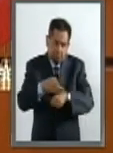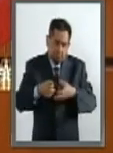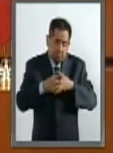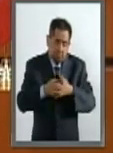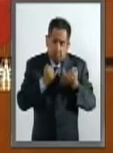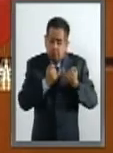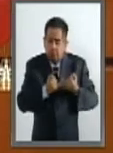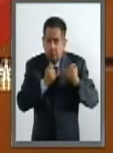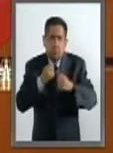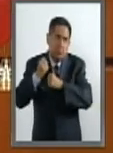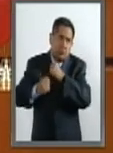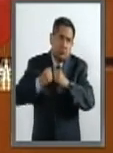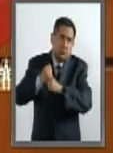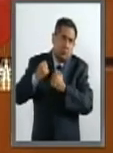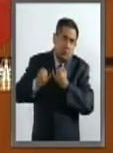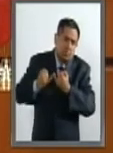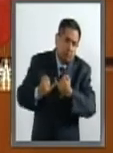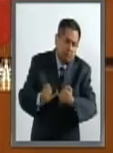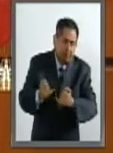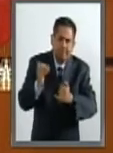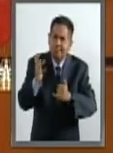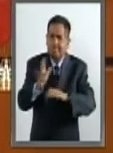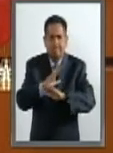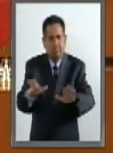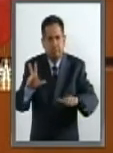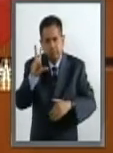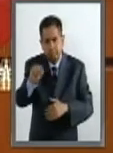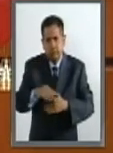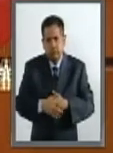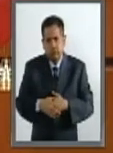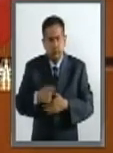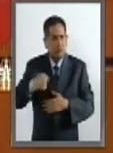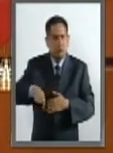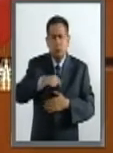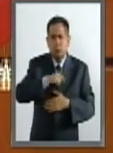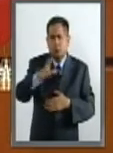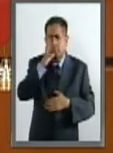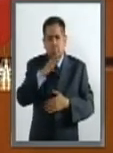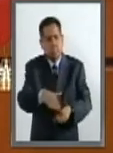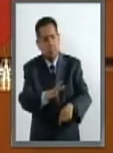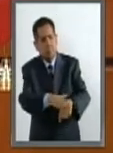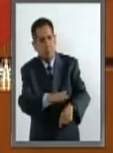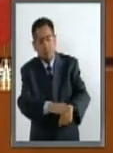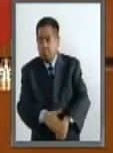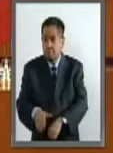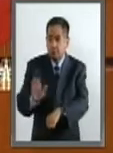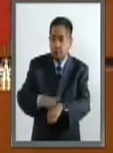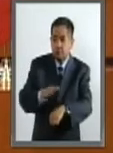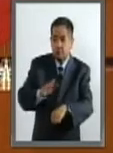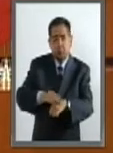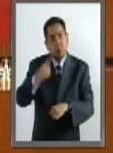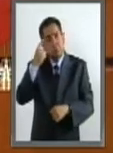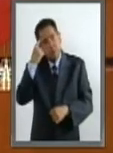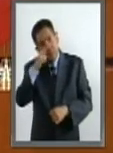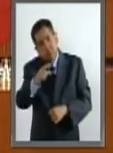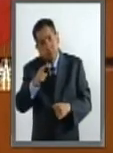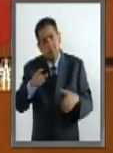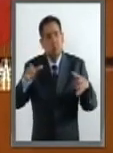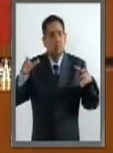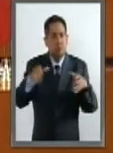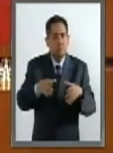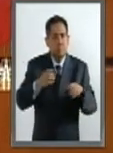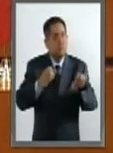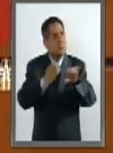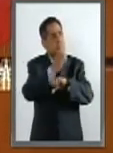Y en ese sentido, desde el Senado no podemos emitir exhortos que convoquen a los